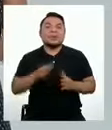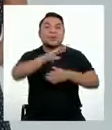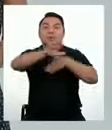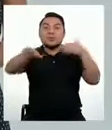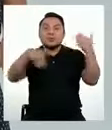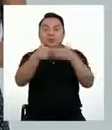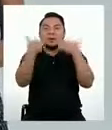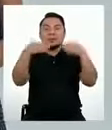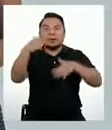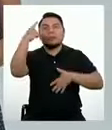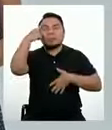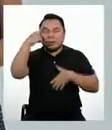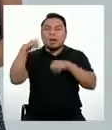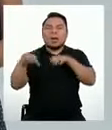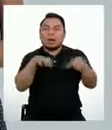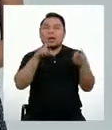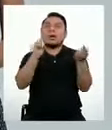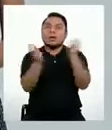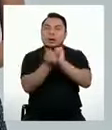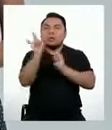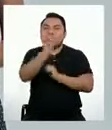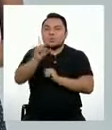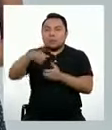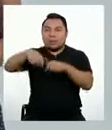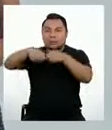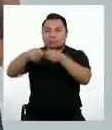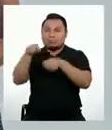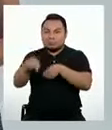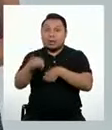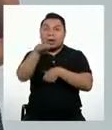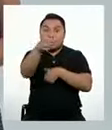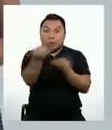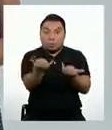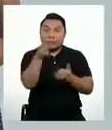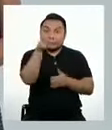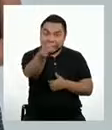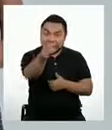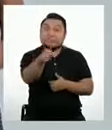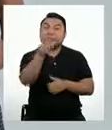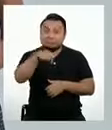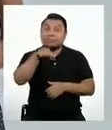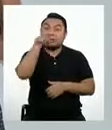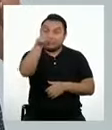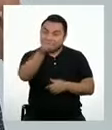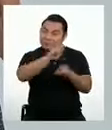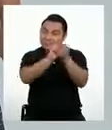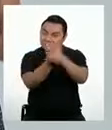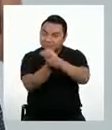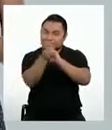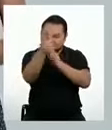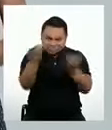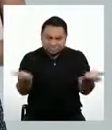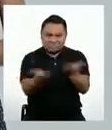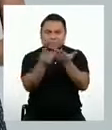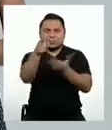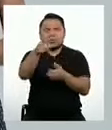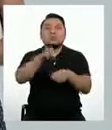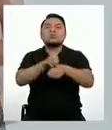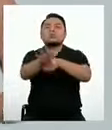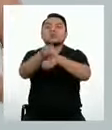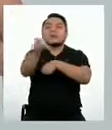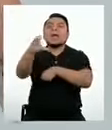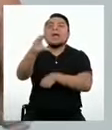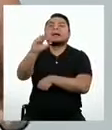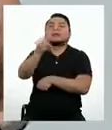todos estamos tomando acción frente al uso del plástico. Ahora te toca a ti. Sí, a ti. Te reto a darle un consejo a